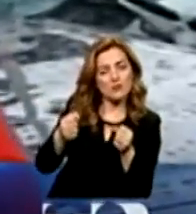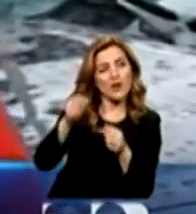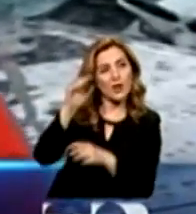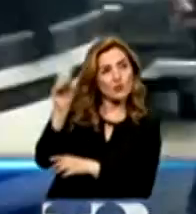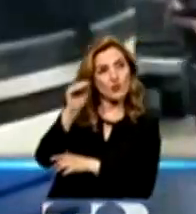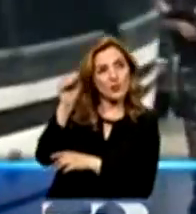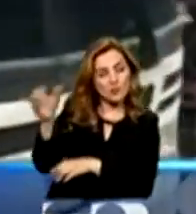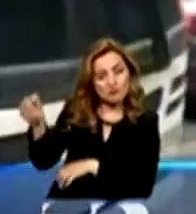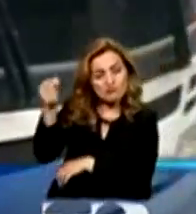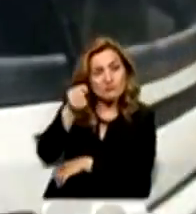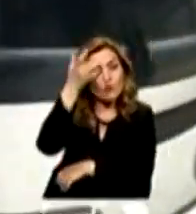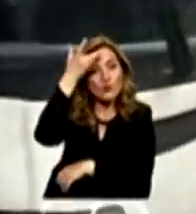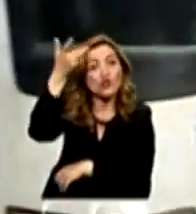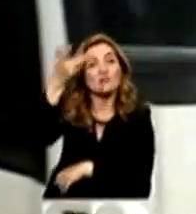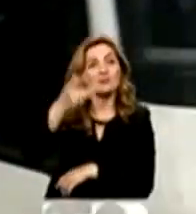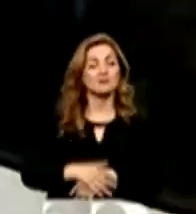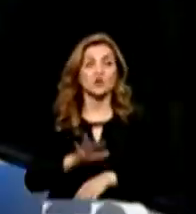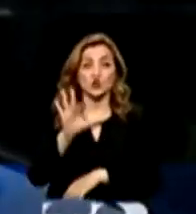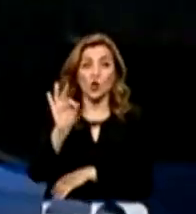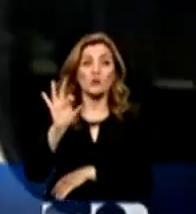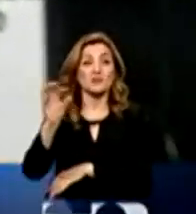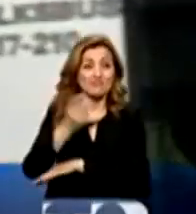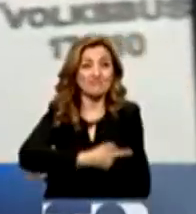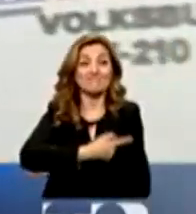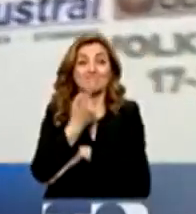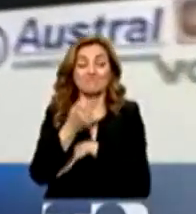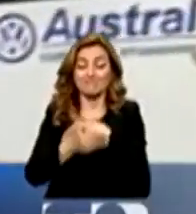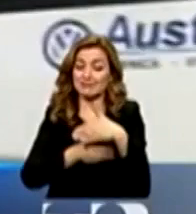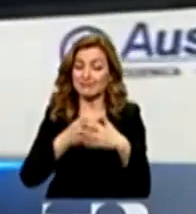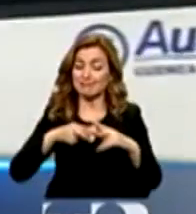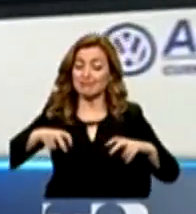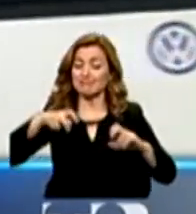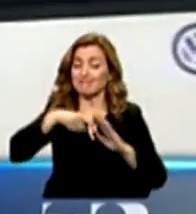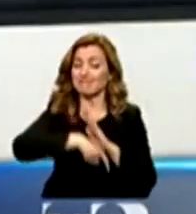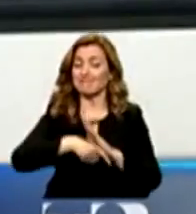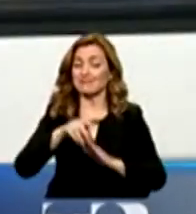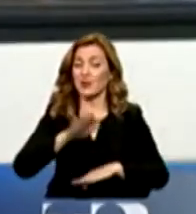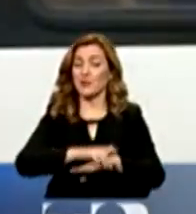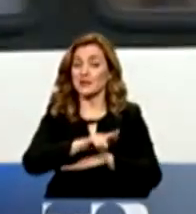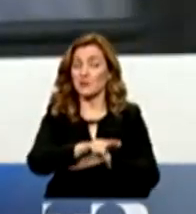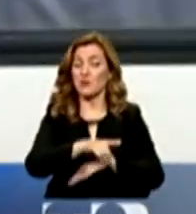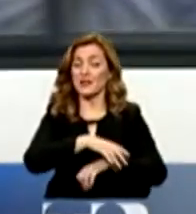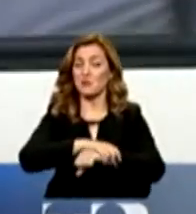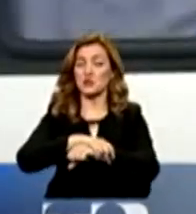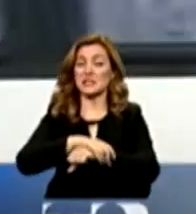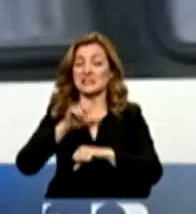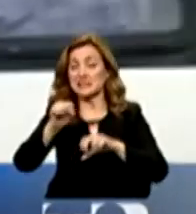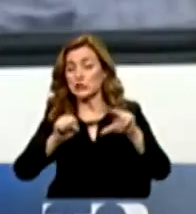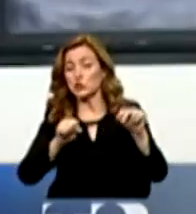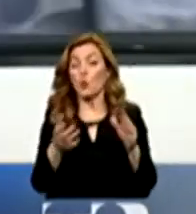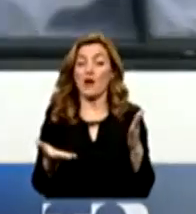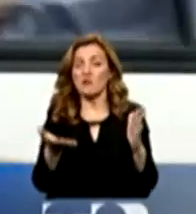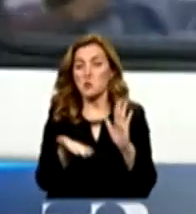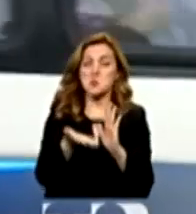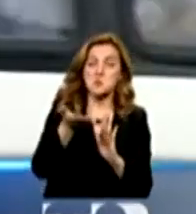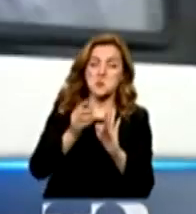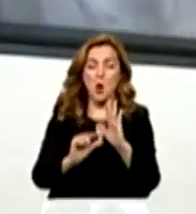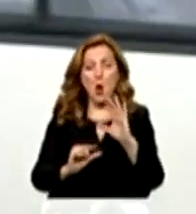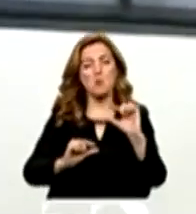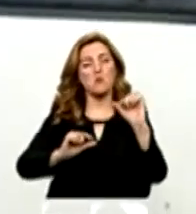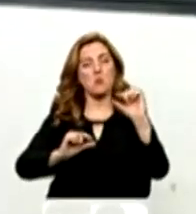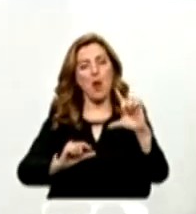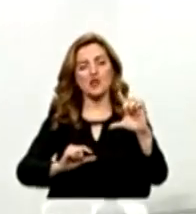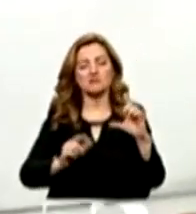de traerlos. Durante los 90 días de la instrucción fiscal se determinará el grado de participación de los hoy procesados. En Guayaquil, Carlos